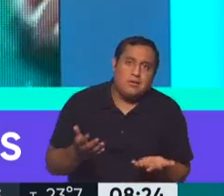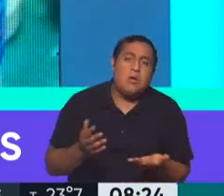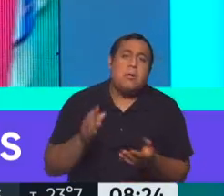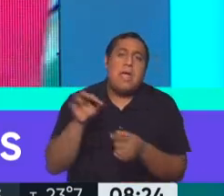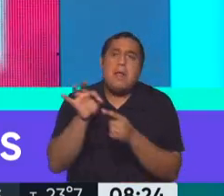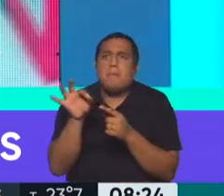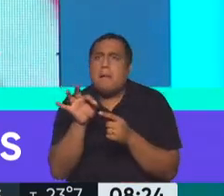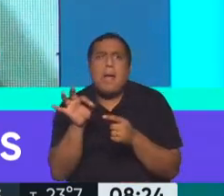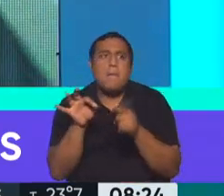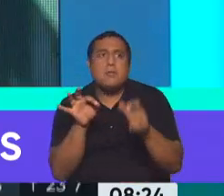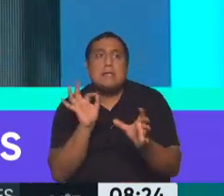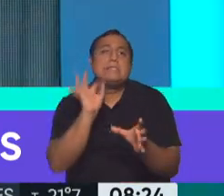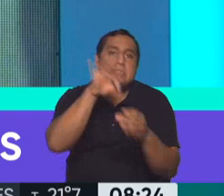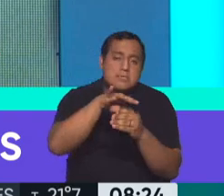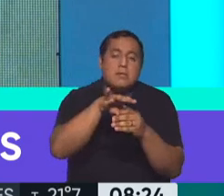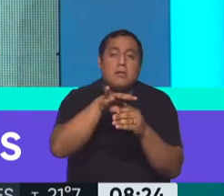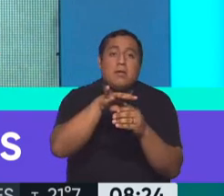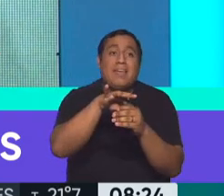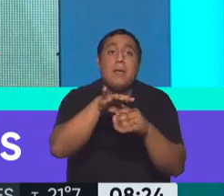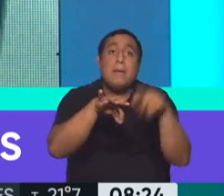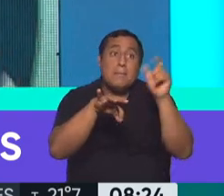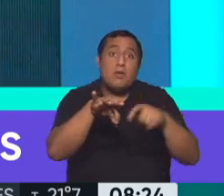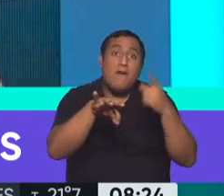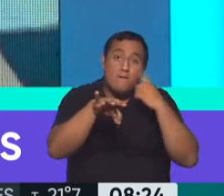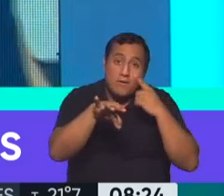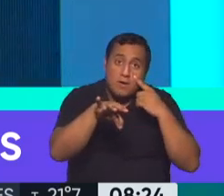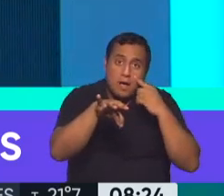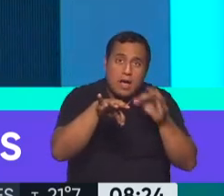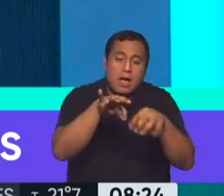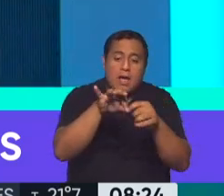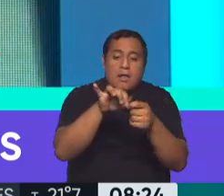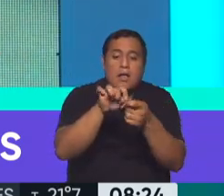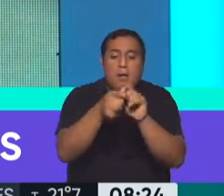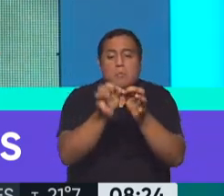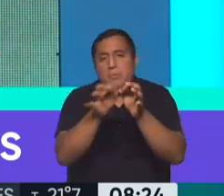y si esa persona sobrevive a lo mejor tiene una oportunidad